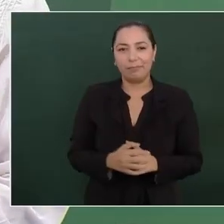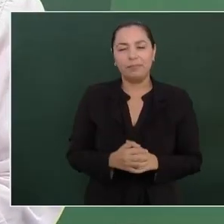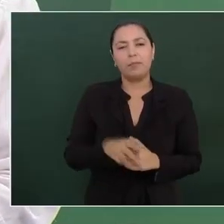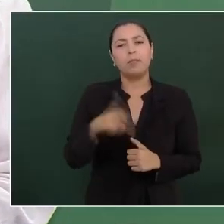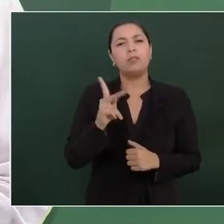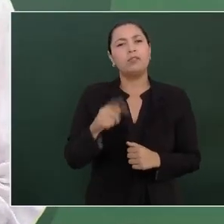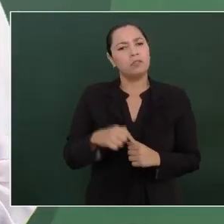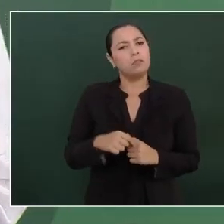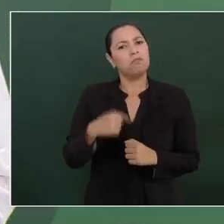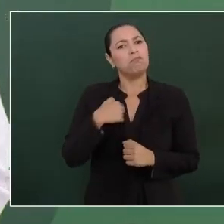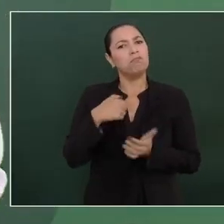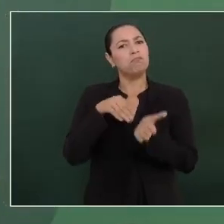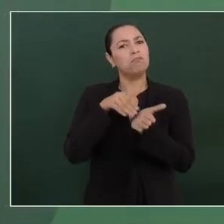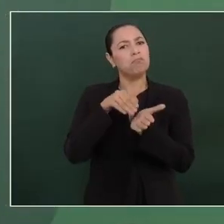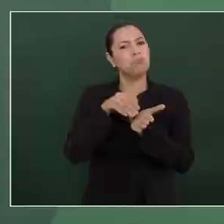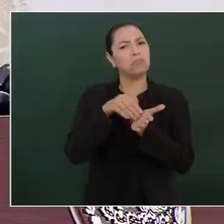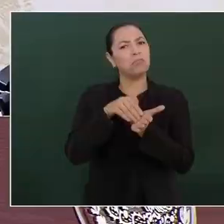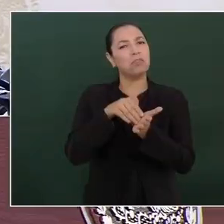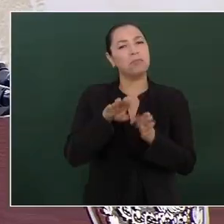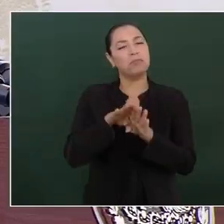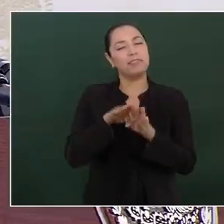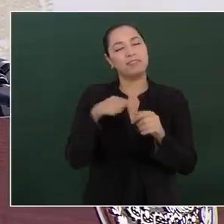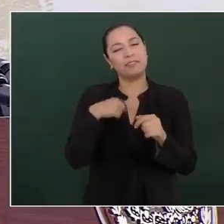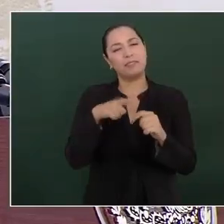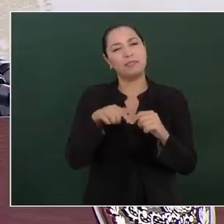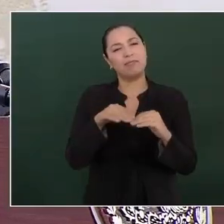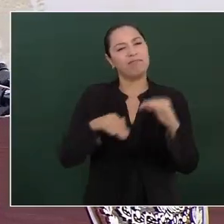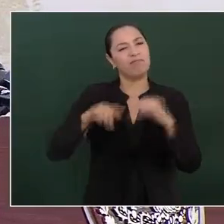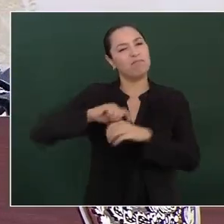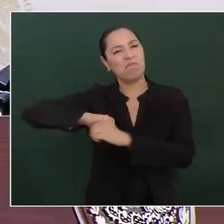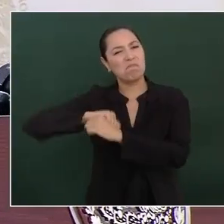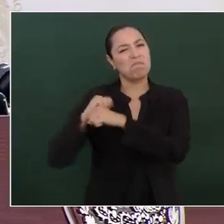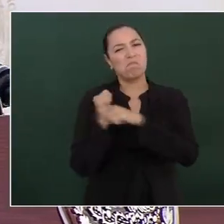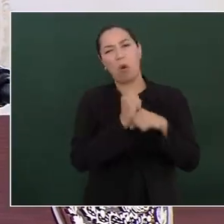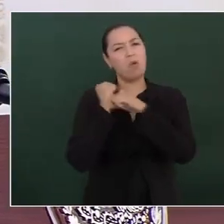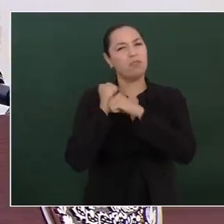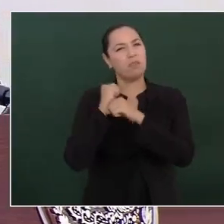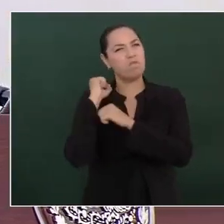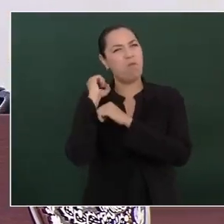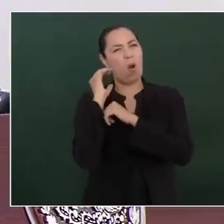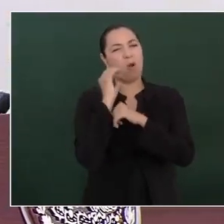Aunque todavía estoy bateando arriba de 300.